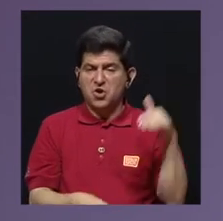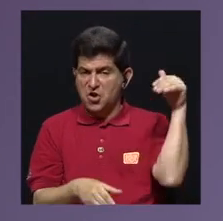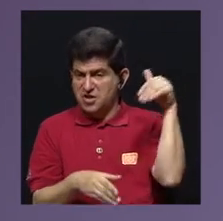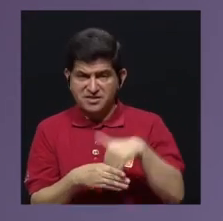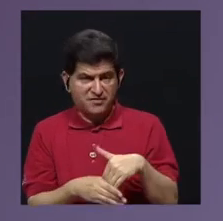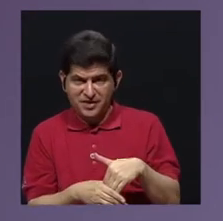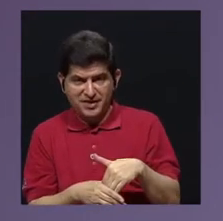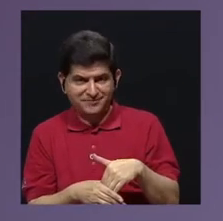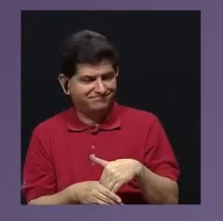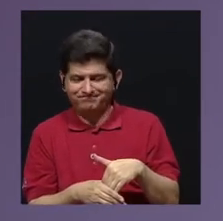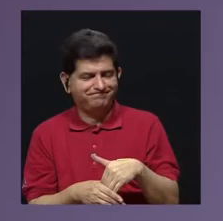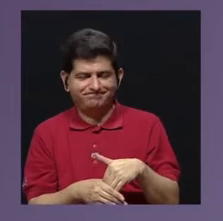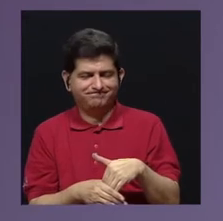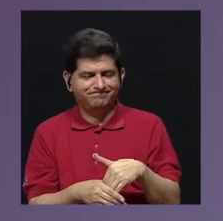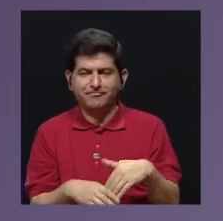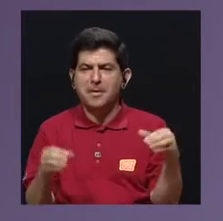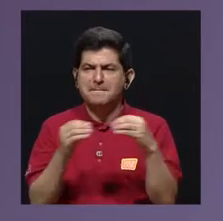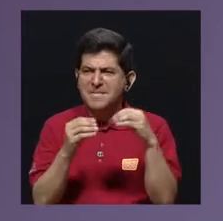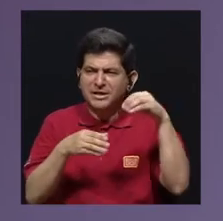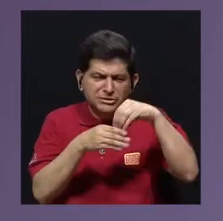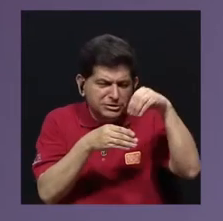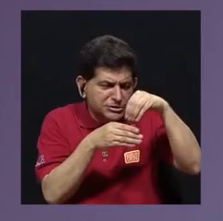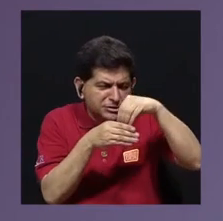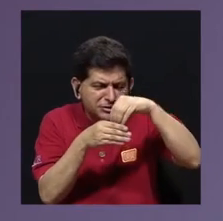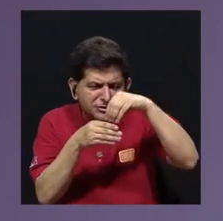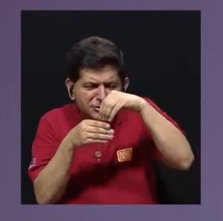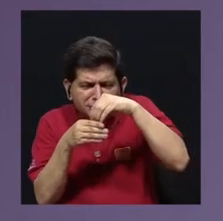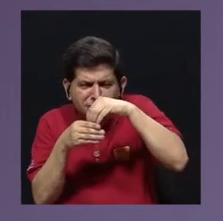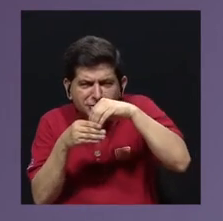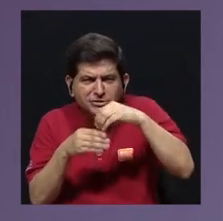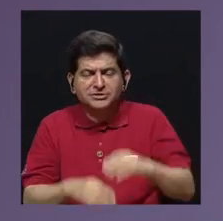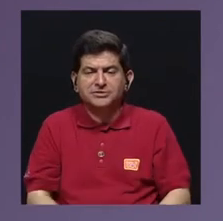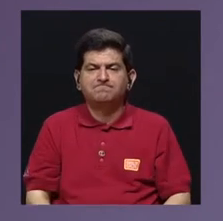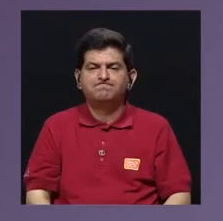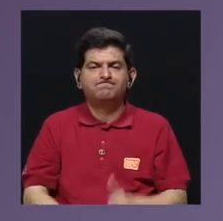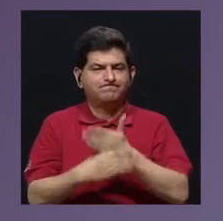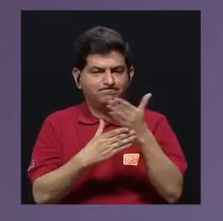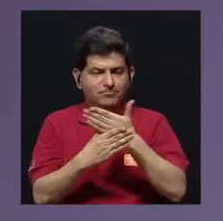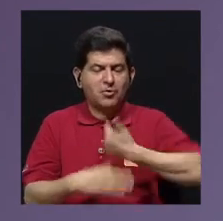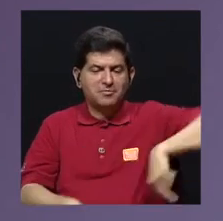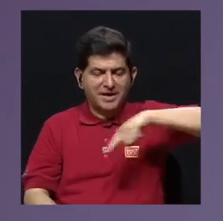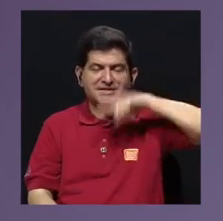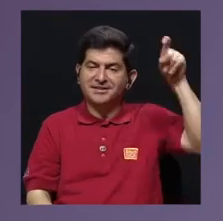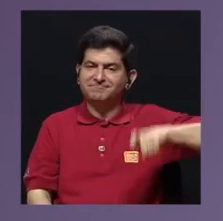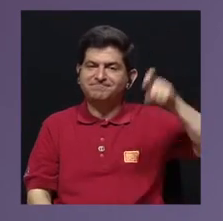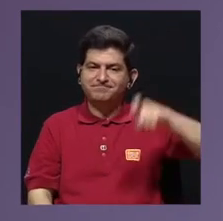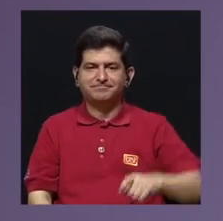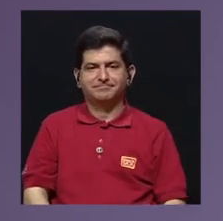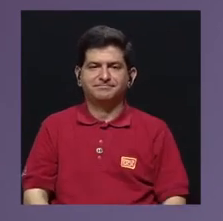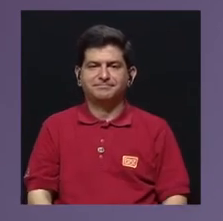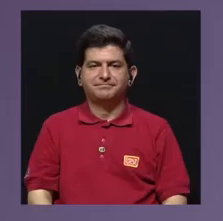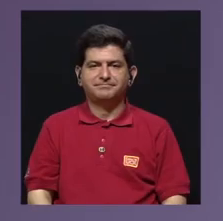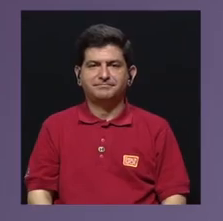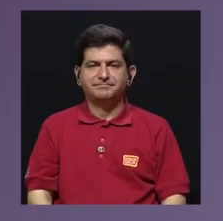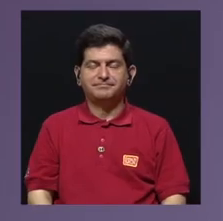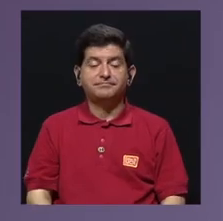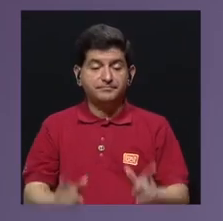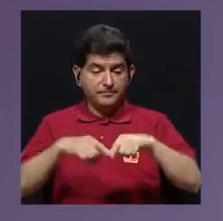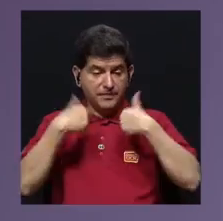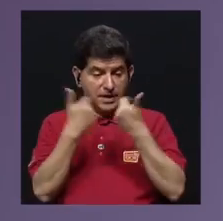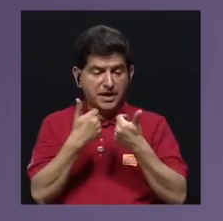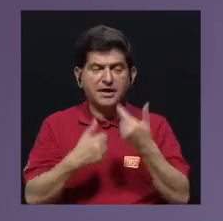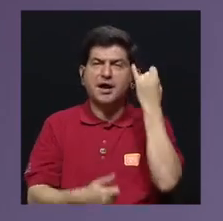necesario compartir entre nosotras. Entonces, la colectiva surge a raíz de esa necesidad de